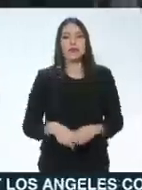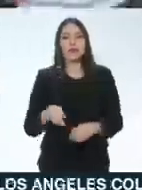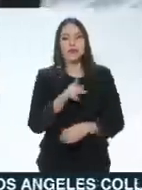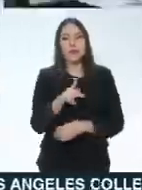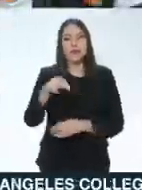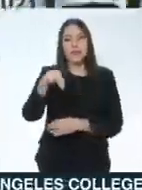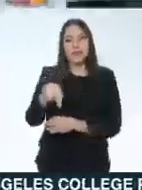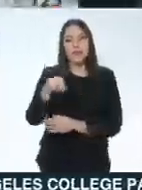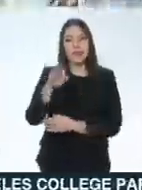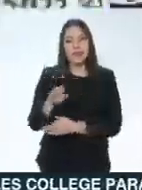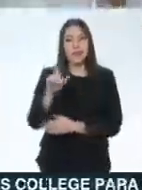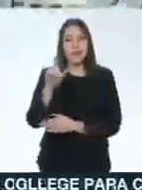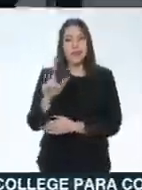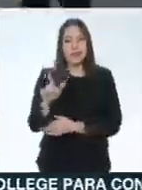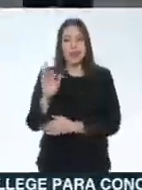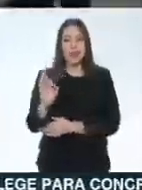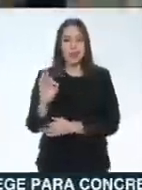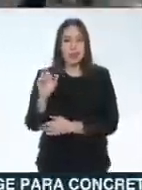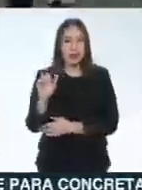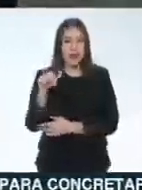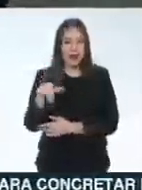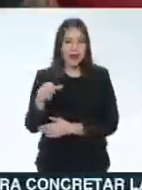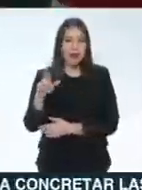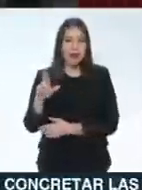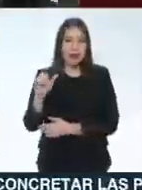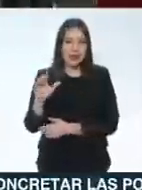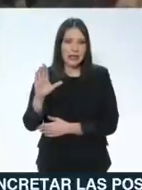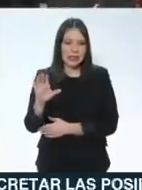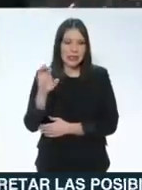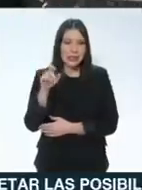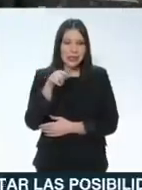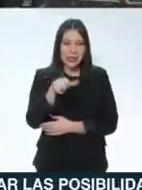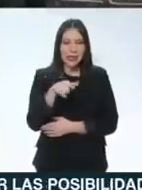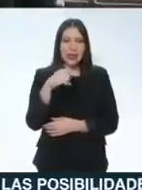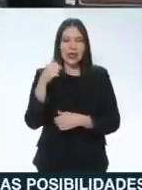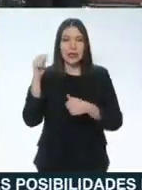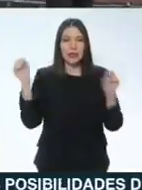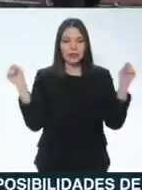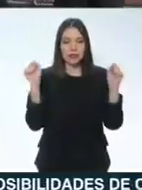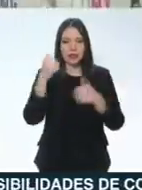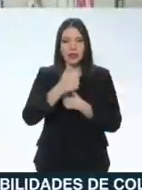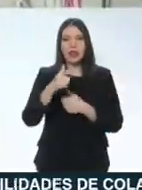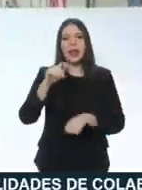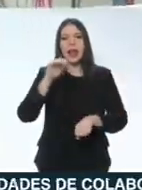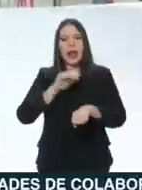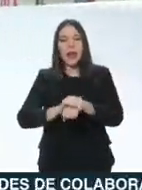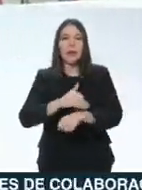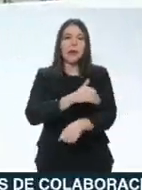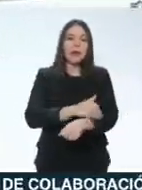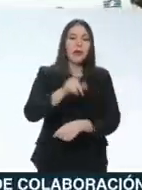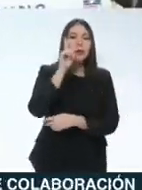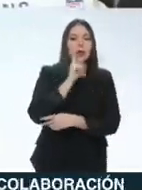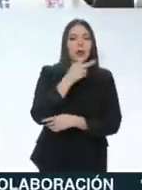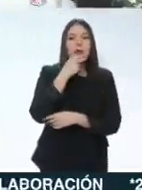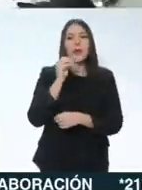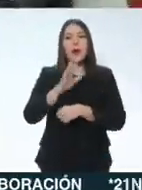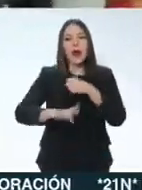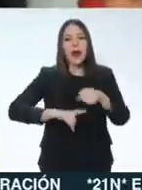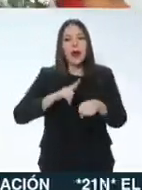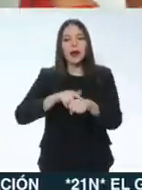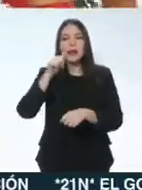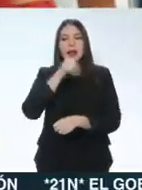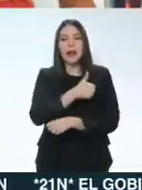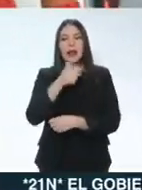Race tiene como objetivo que la afición, familias, amigos y hasta mascotas que se reúnen cada año calienten motores para celebrar el Super